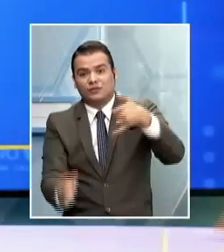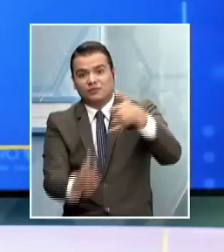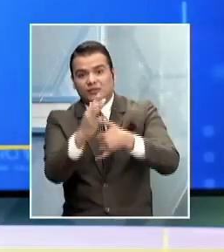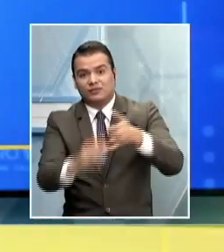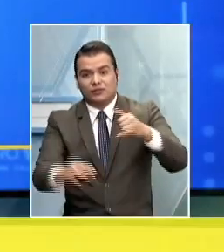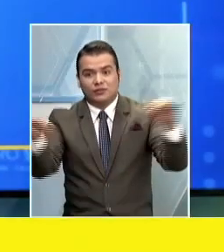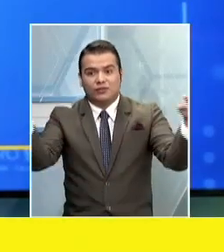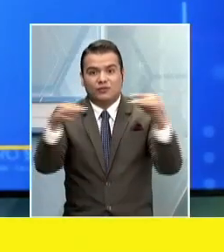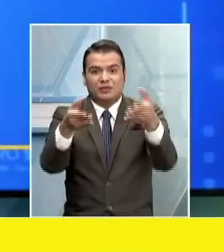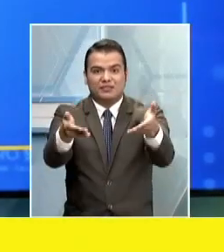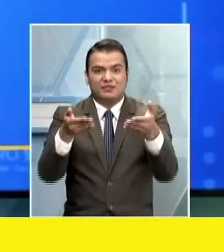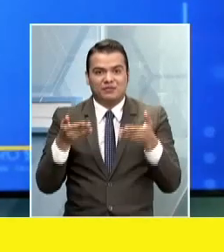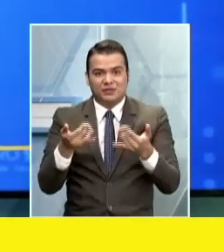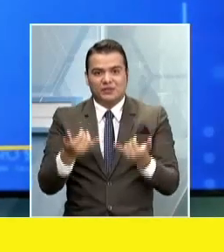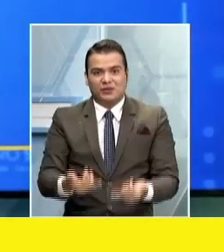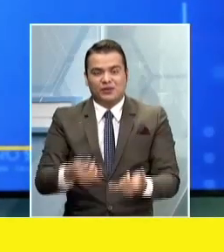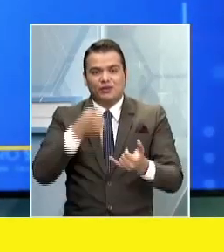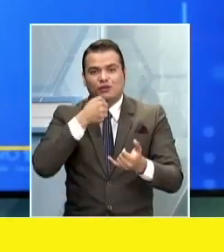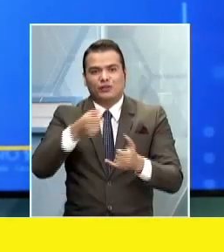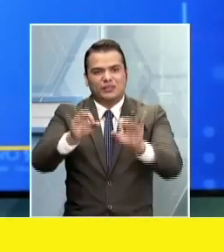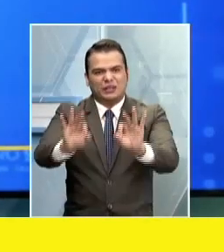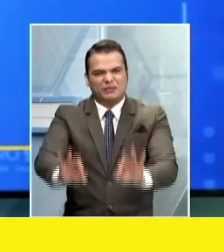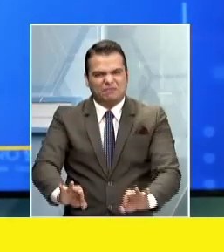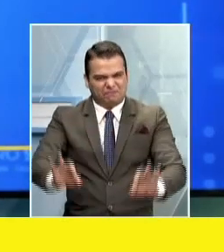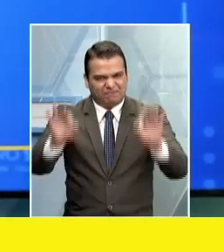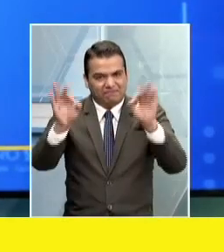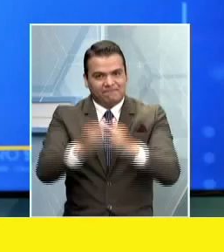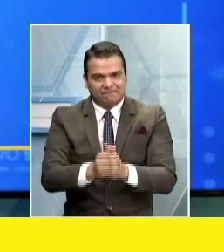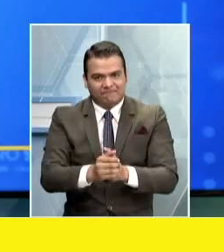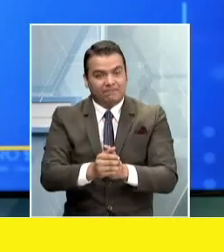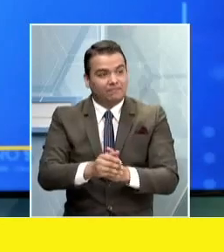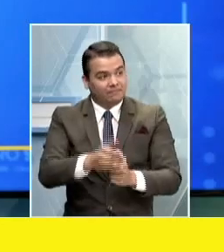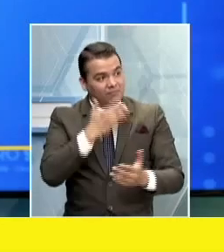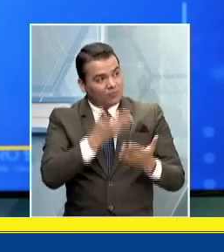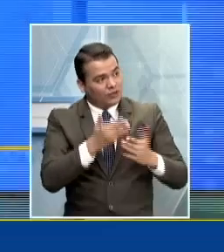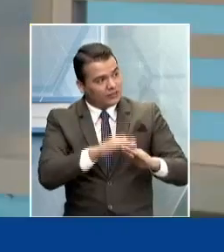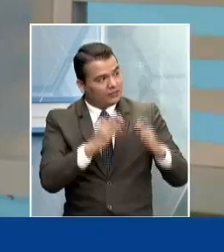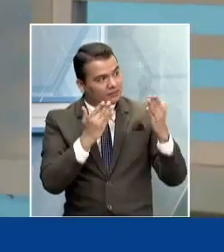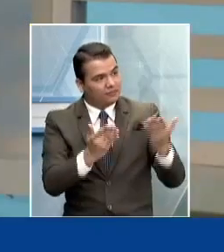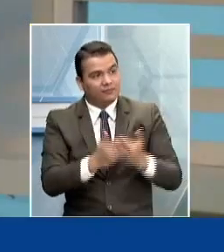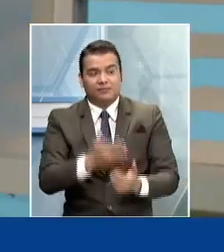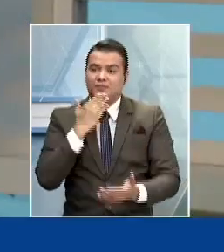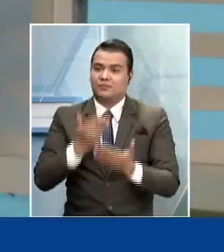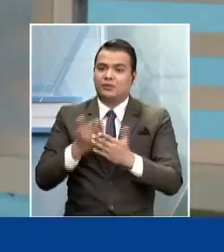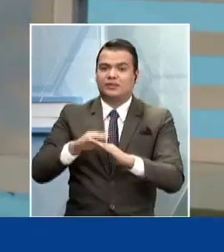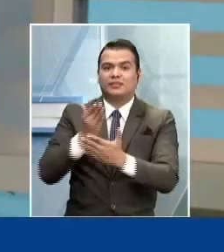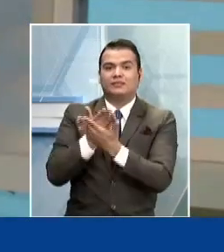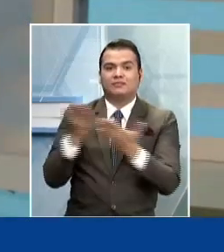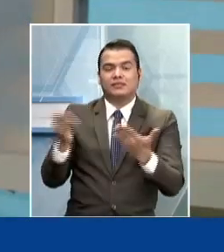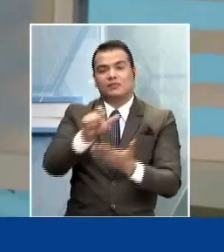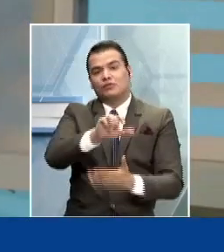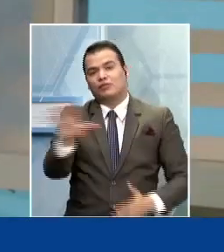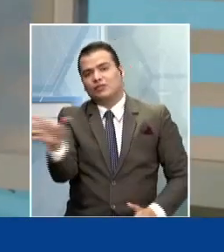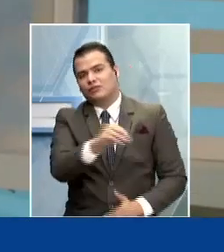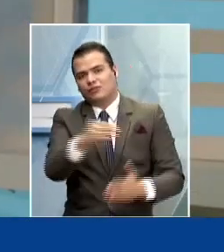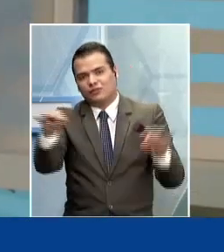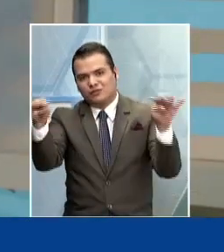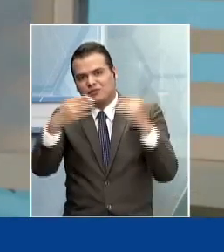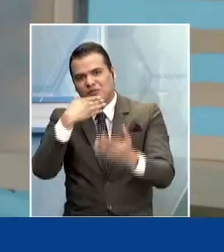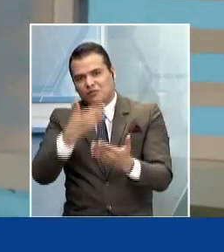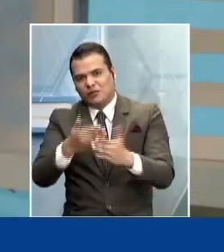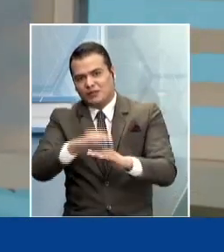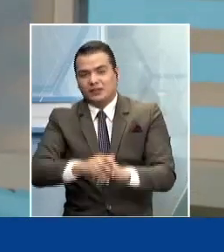colombiano y les damos la bienvenida a 90 Minutos, el mejor noticiero regional de Colombia. Lorena, buenas tardes. Muy buenas tardes, Ángela, y muy buenas tardes para todos